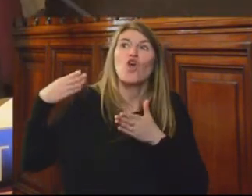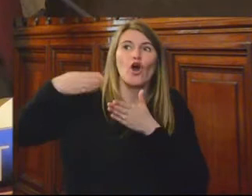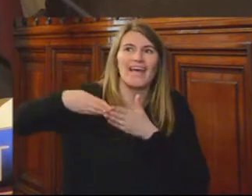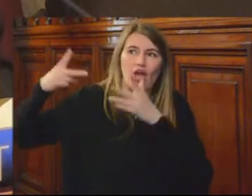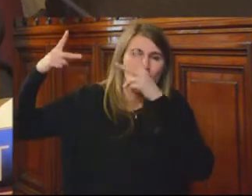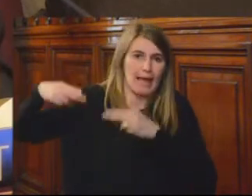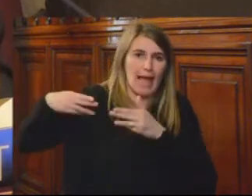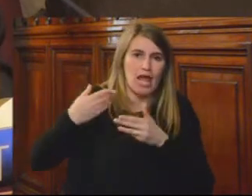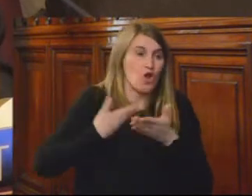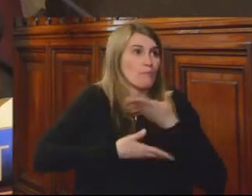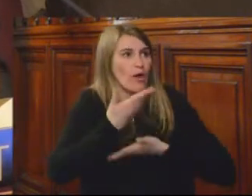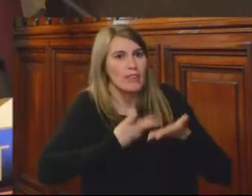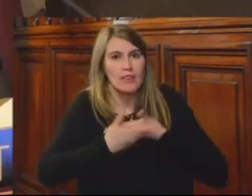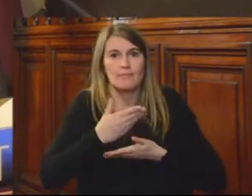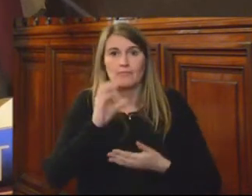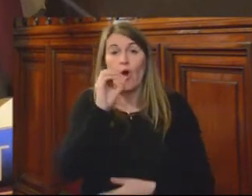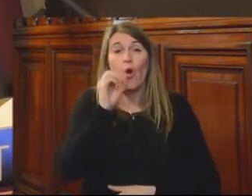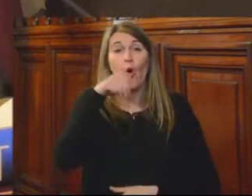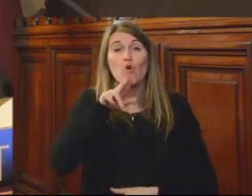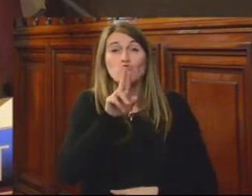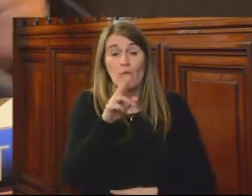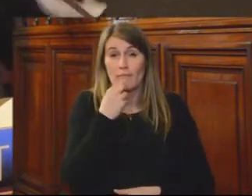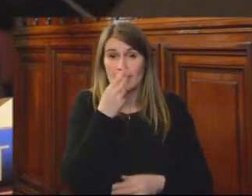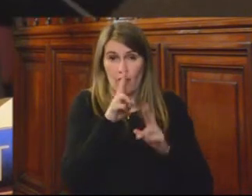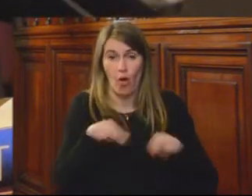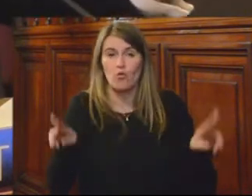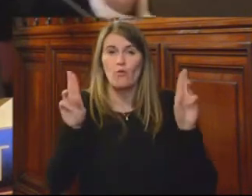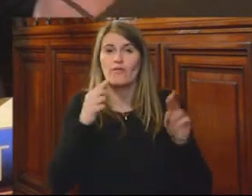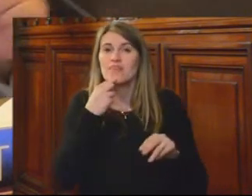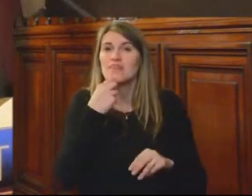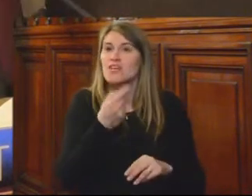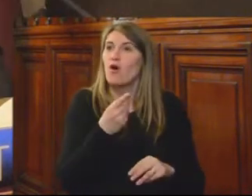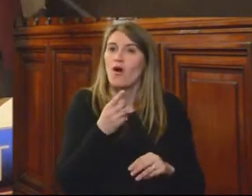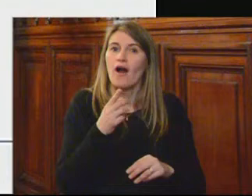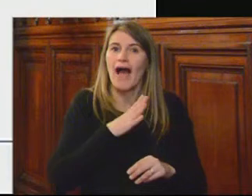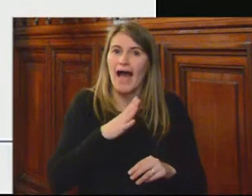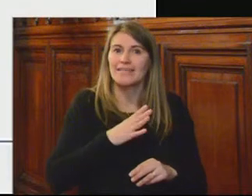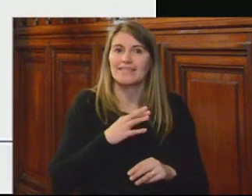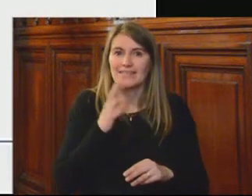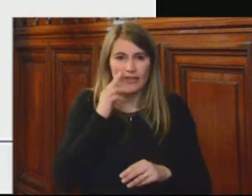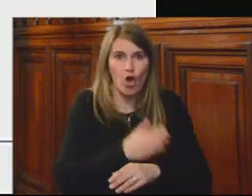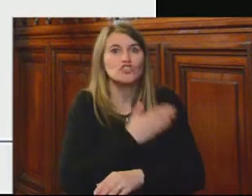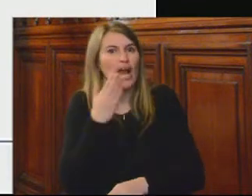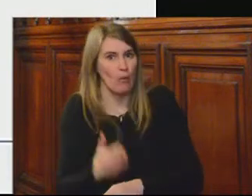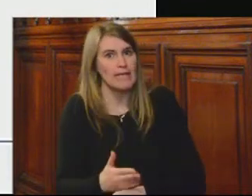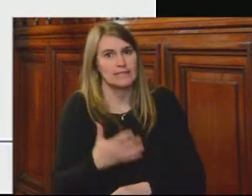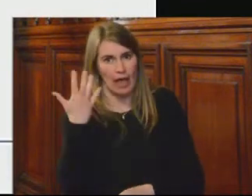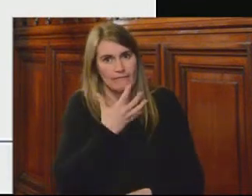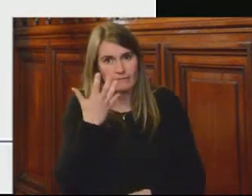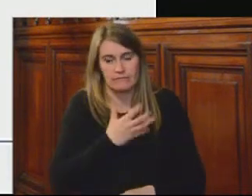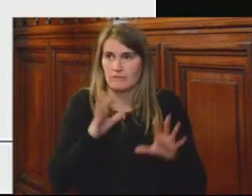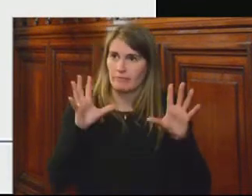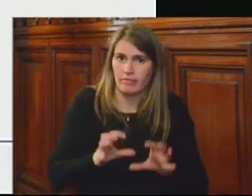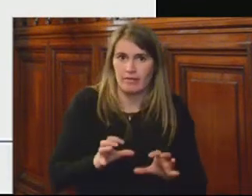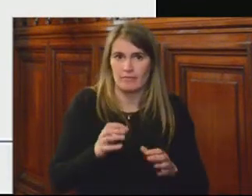relator especial de la ONU sobre medidas coercitivas unilaterales, tiene una repercusión devastadora sobre los ciudadanos